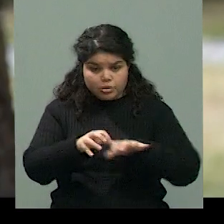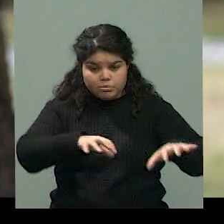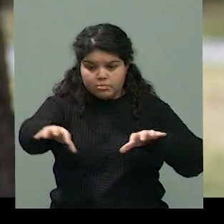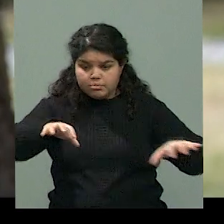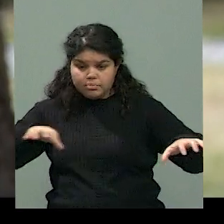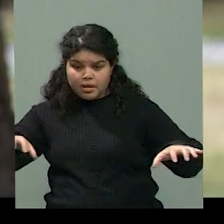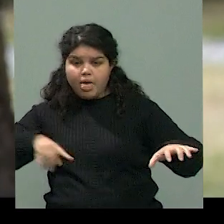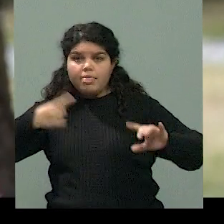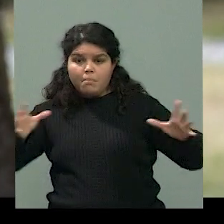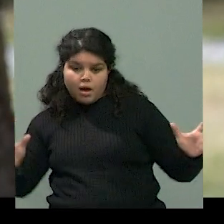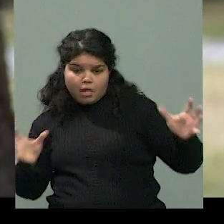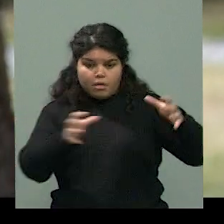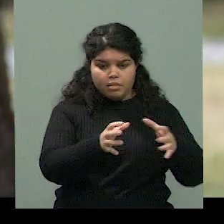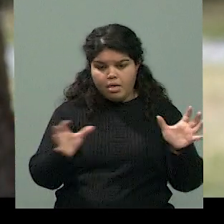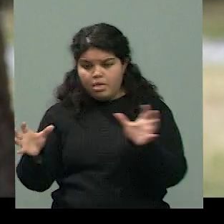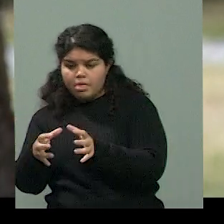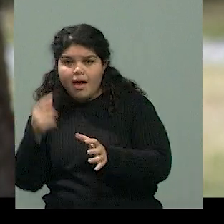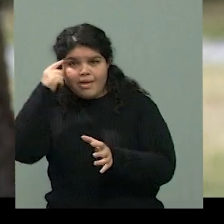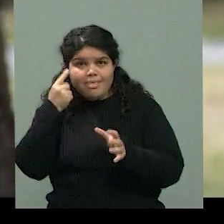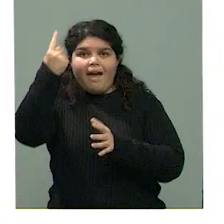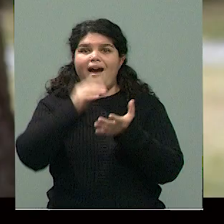reagrupo y creo una nueva idea.